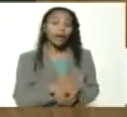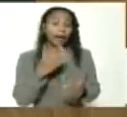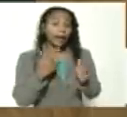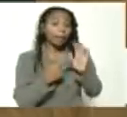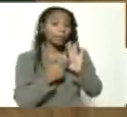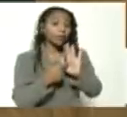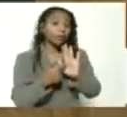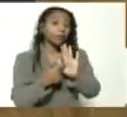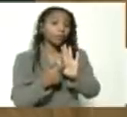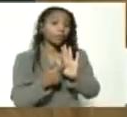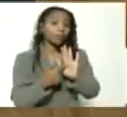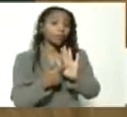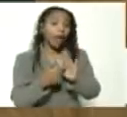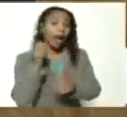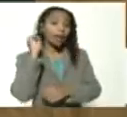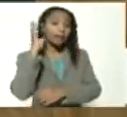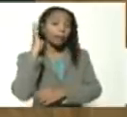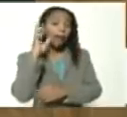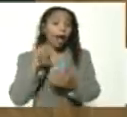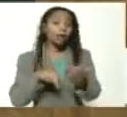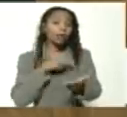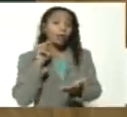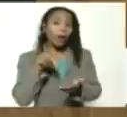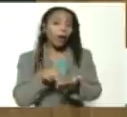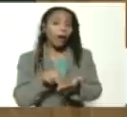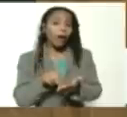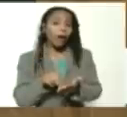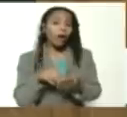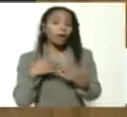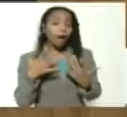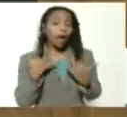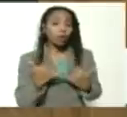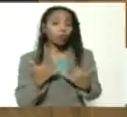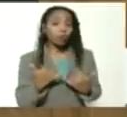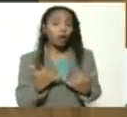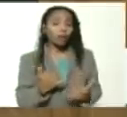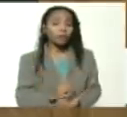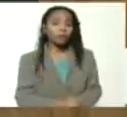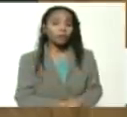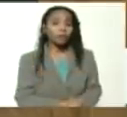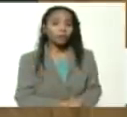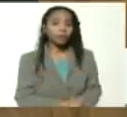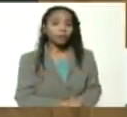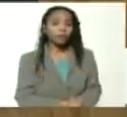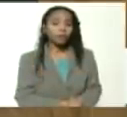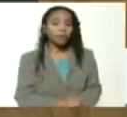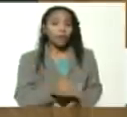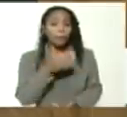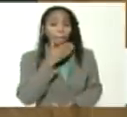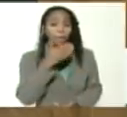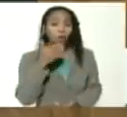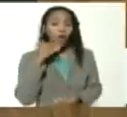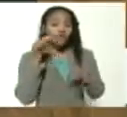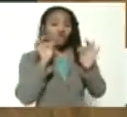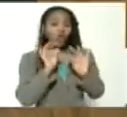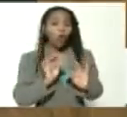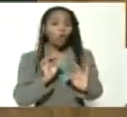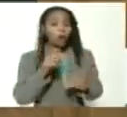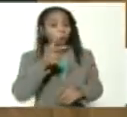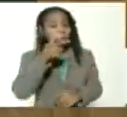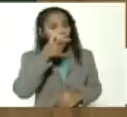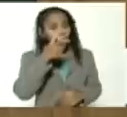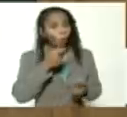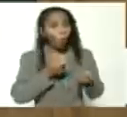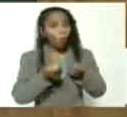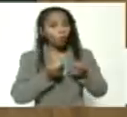presentamos a la Asamblea Nacional, que están vigentes. Mejorar los mecanismos de supervisión y